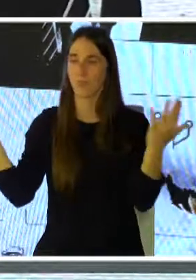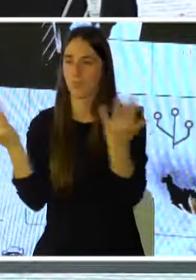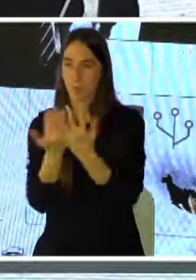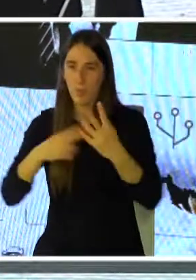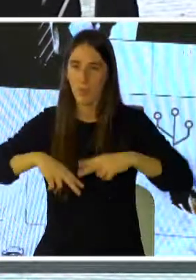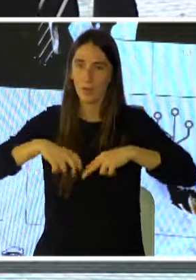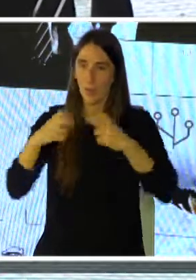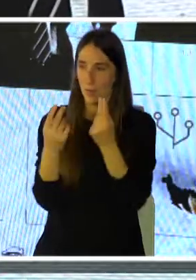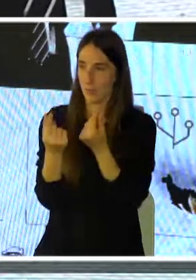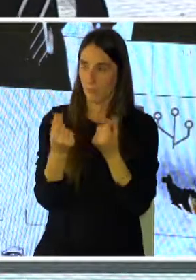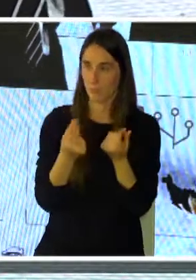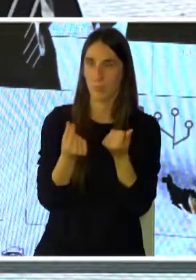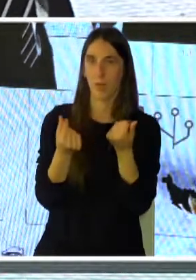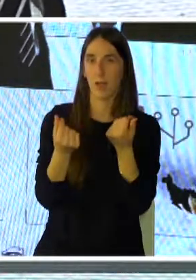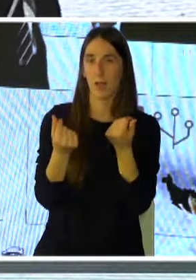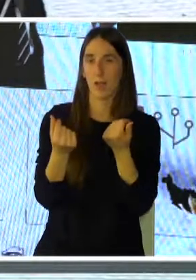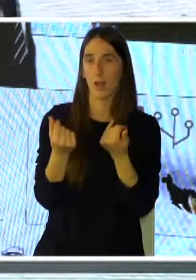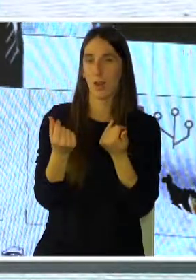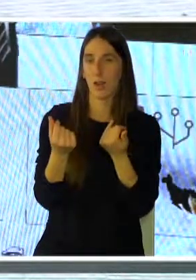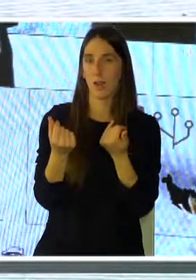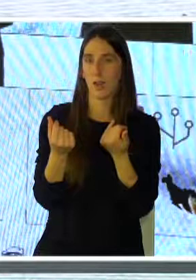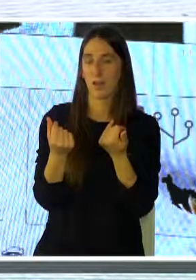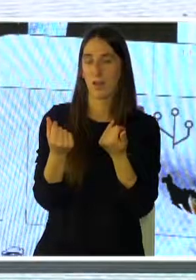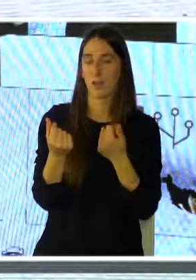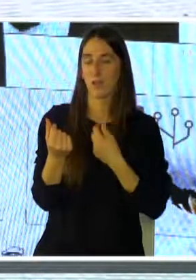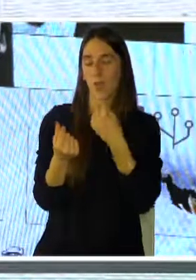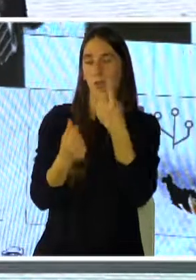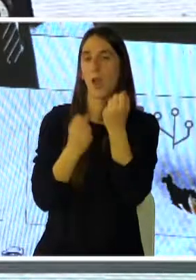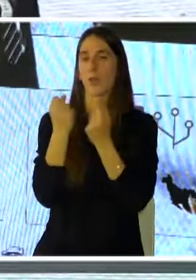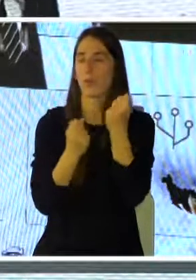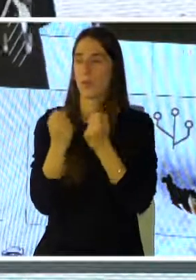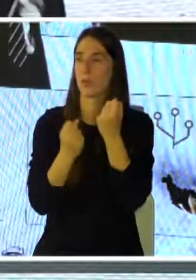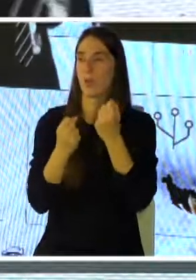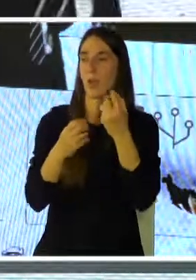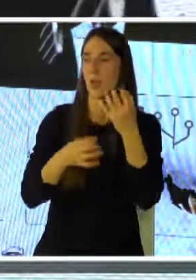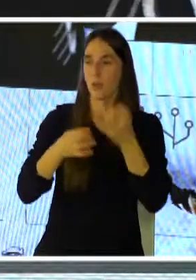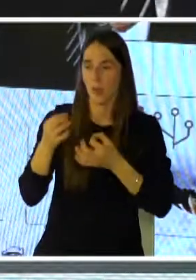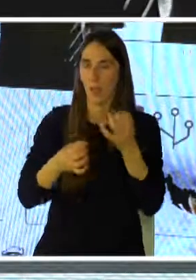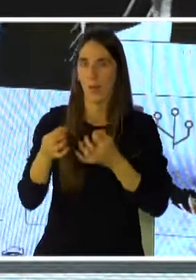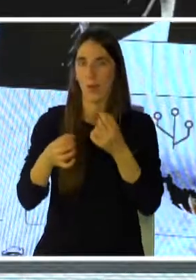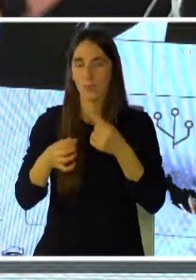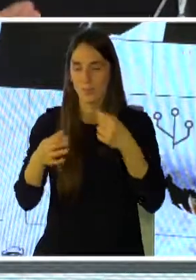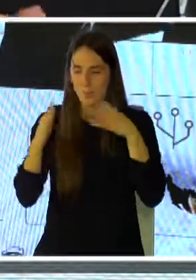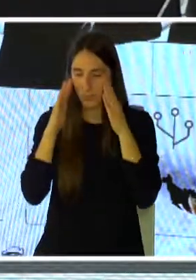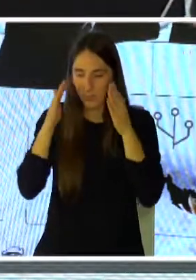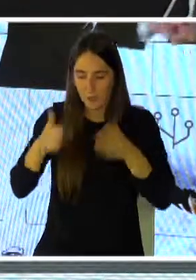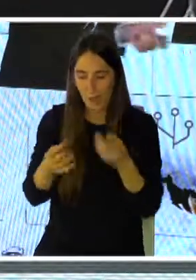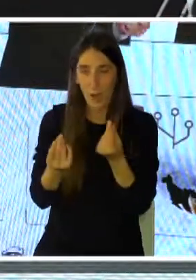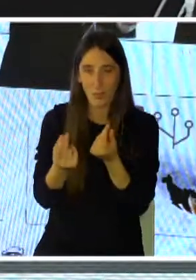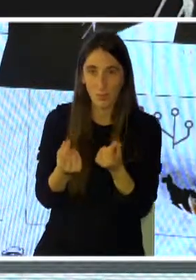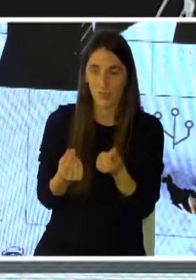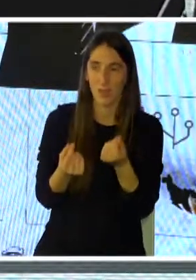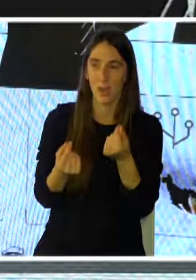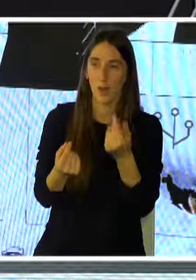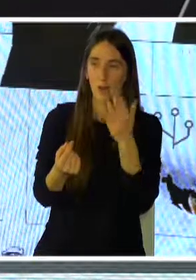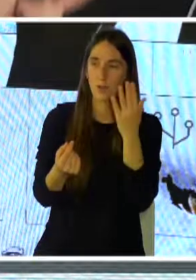fenómenos económicos. Quizás yo soy economista, pero economistas, contadores, los que estamos más bien abocados al mundo financiero, somos